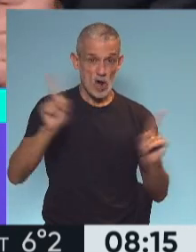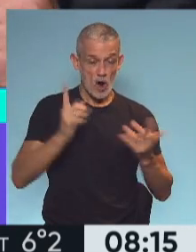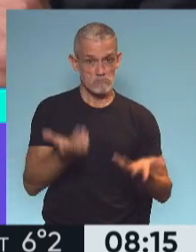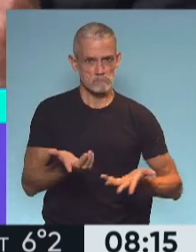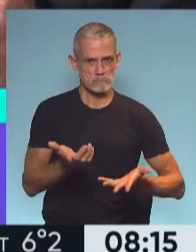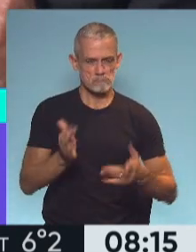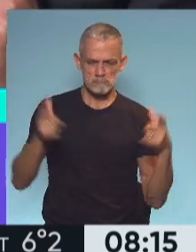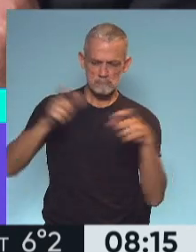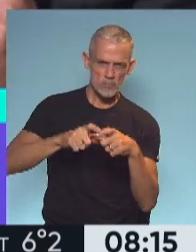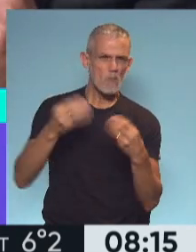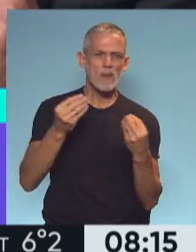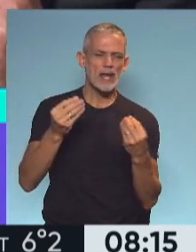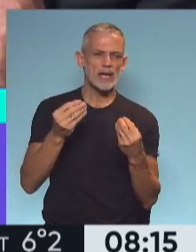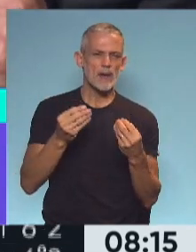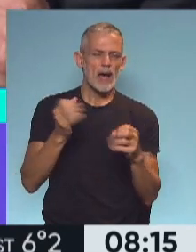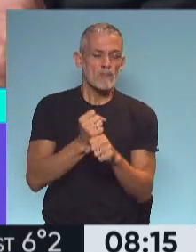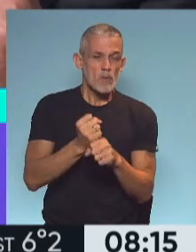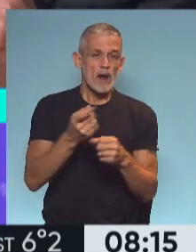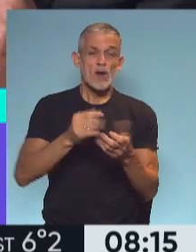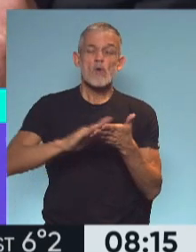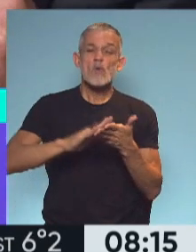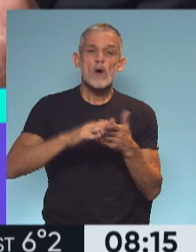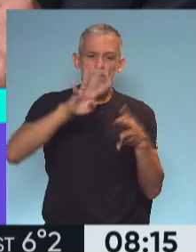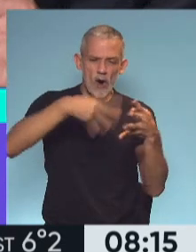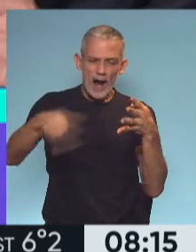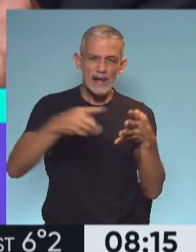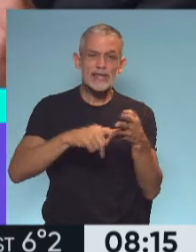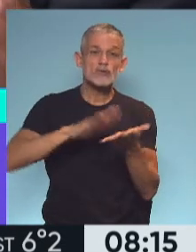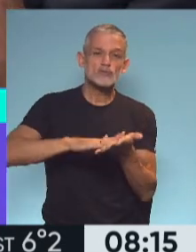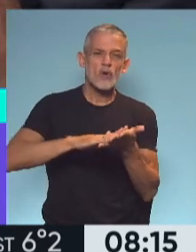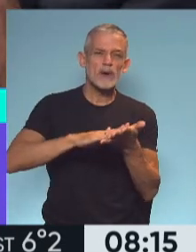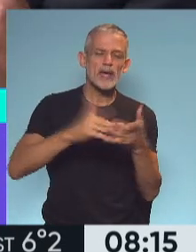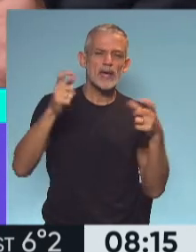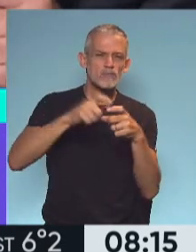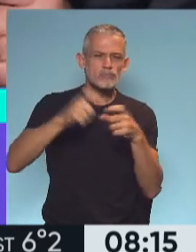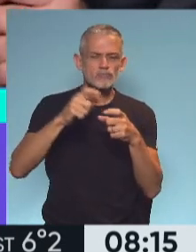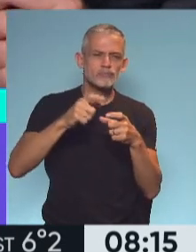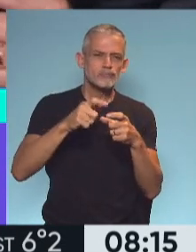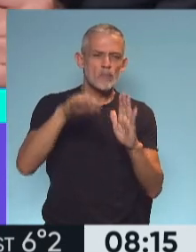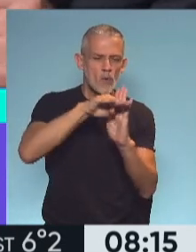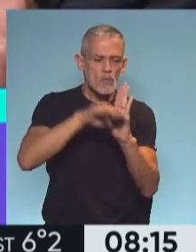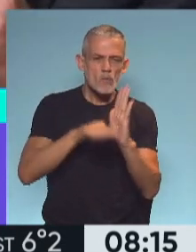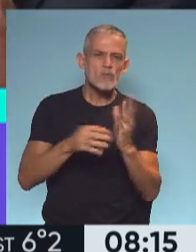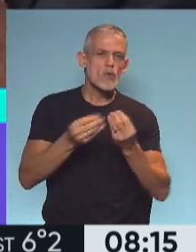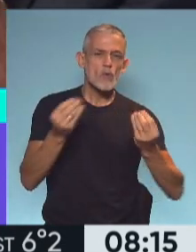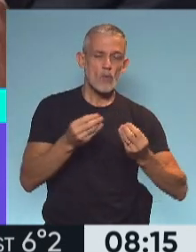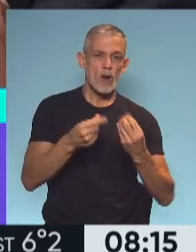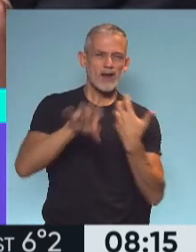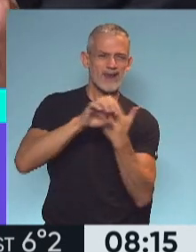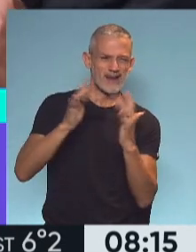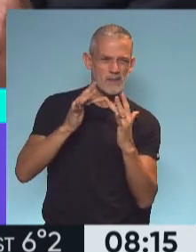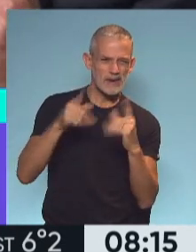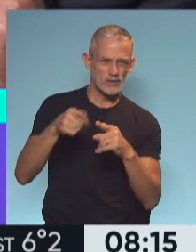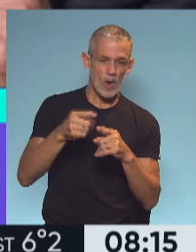juntar ni siquiera a convalidar el nuevo calendario parlamentario respecto de las restricciones, extender